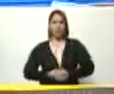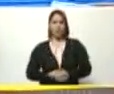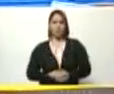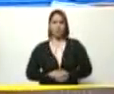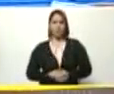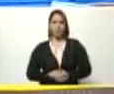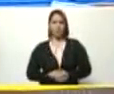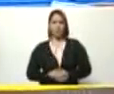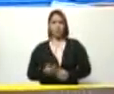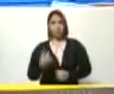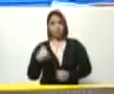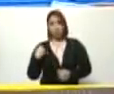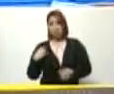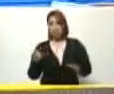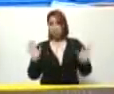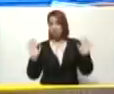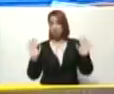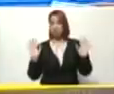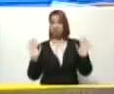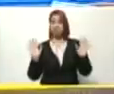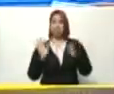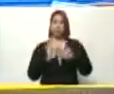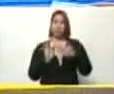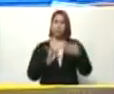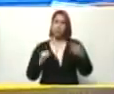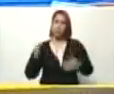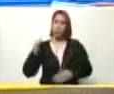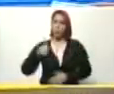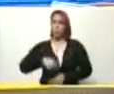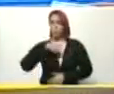Yo ya tengo en estas funciones varios años,